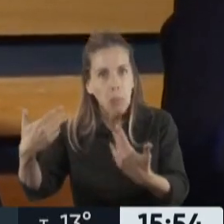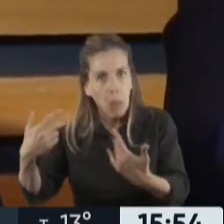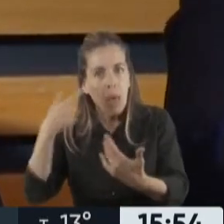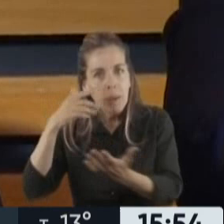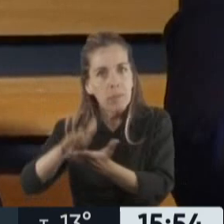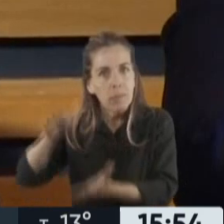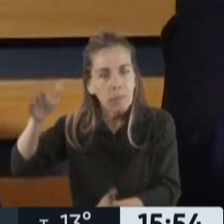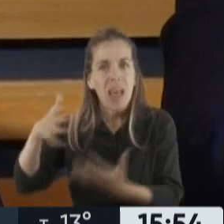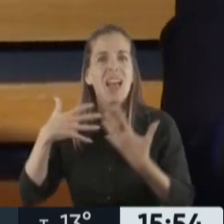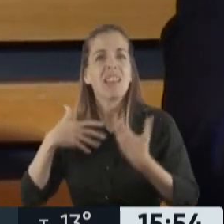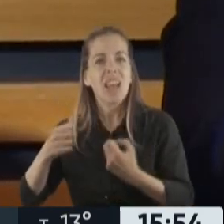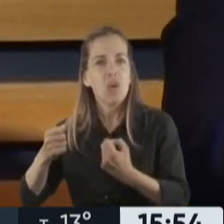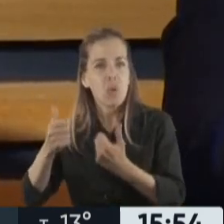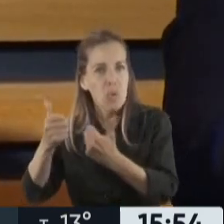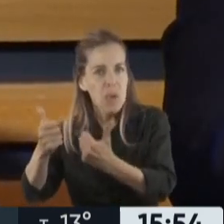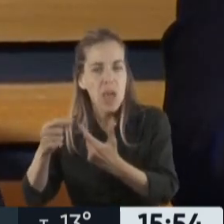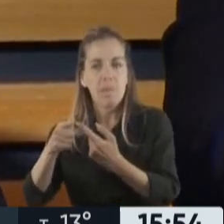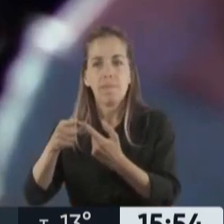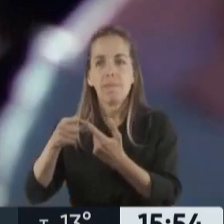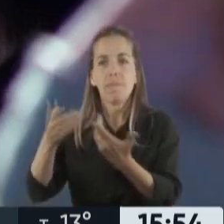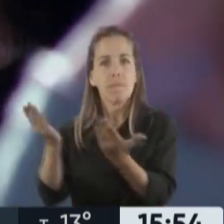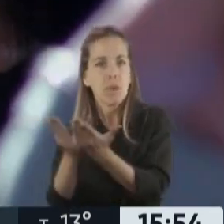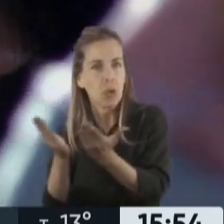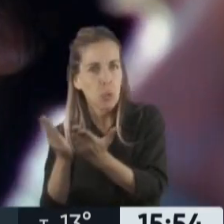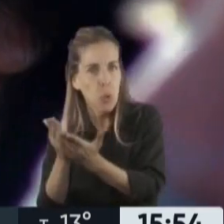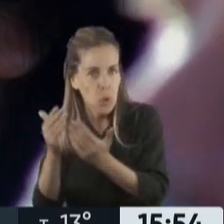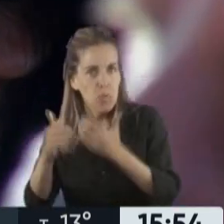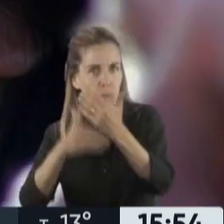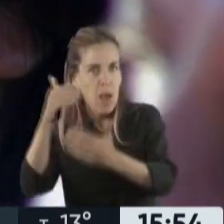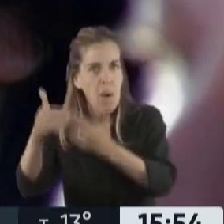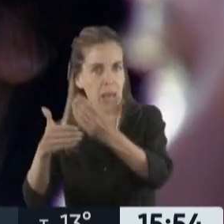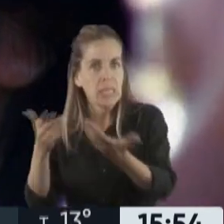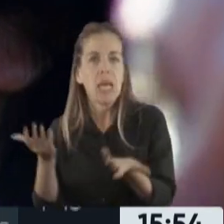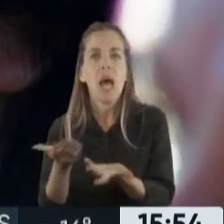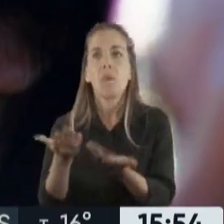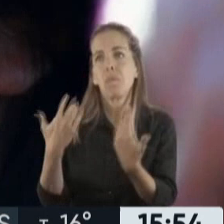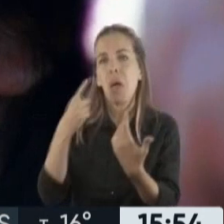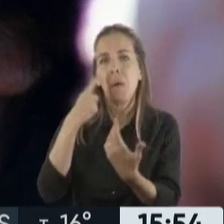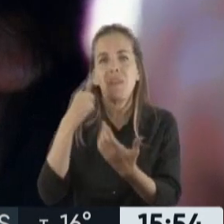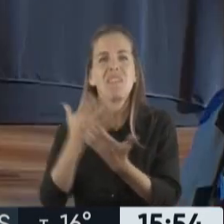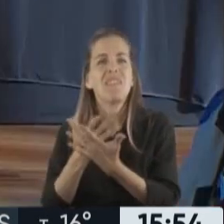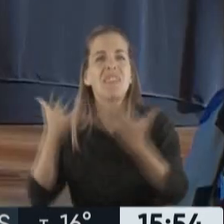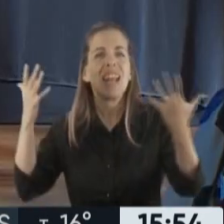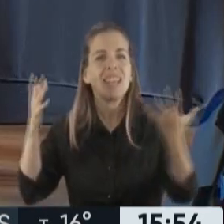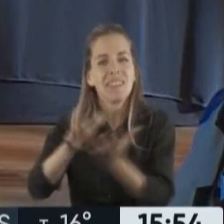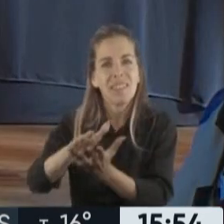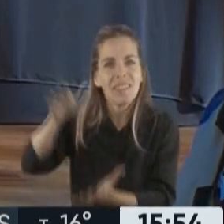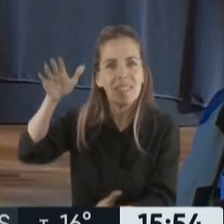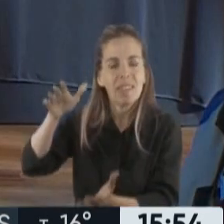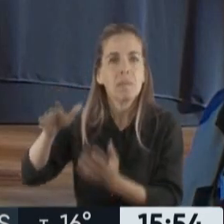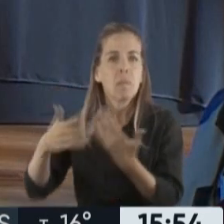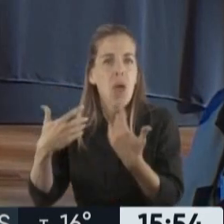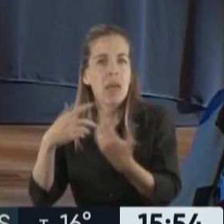atención sanitaria que necesita, pueda estudiar, pueda vivir feliz con su familia,